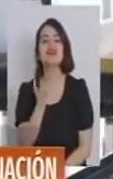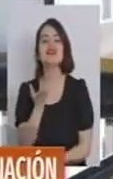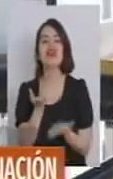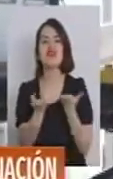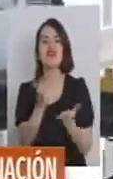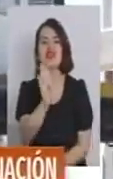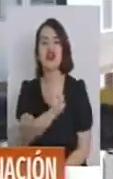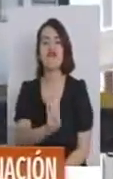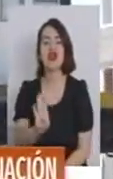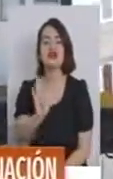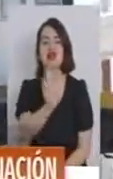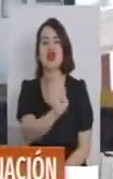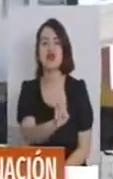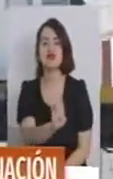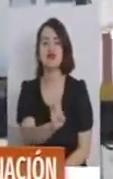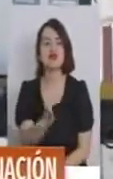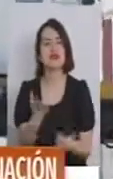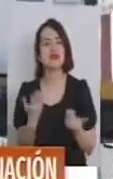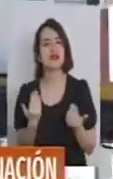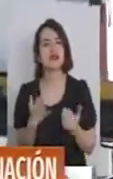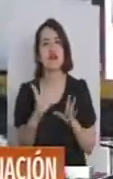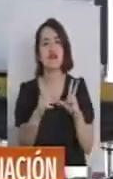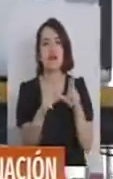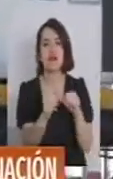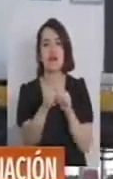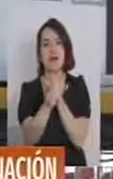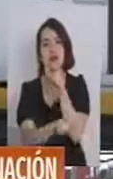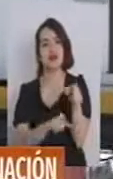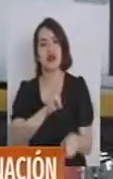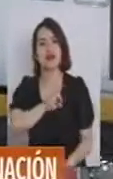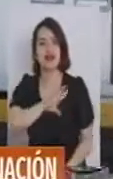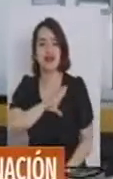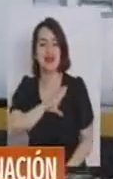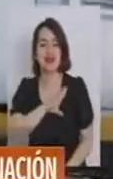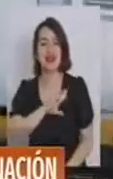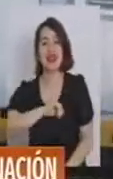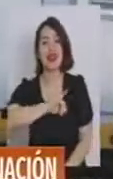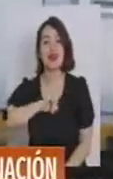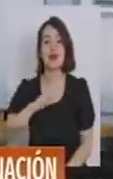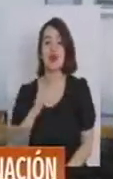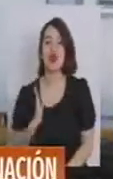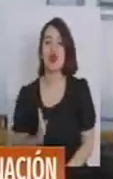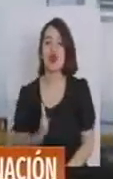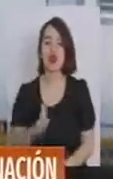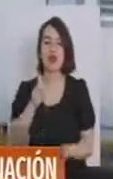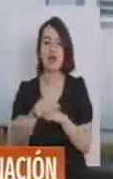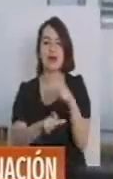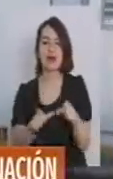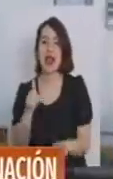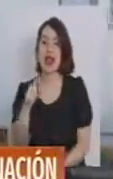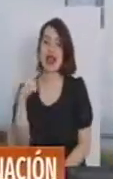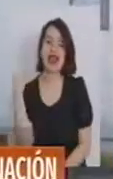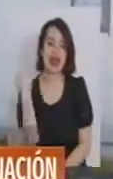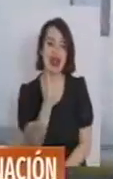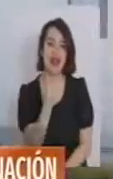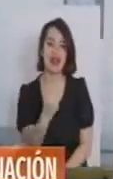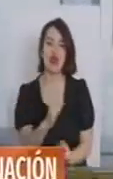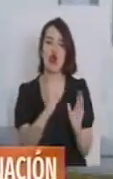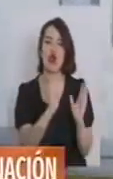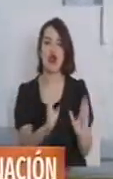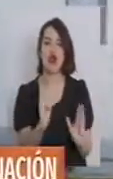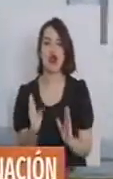básicos que son indispensables para las familias chilenas. Y continuar con la población en general en